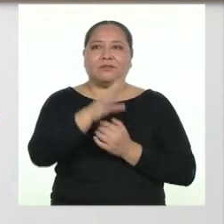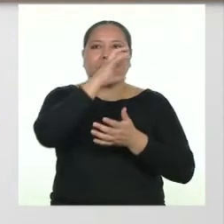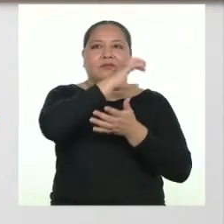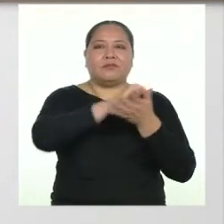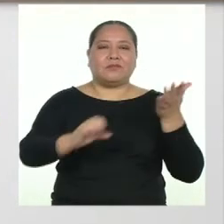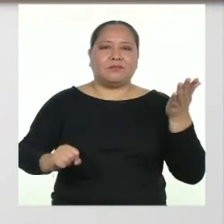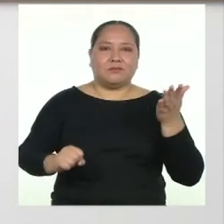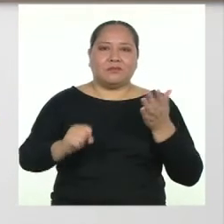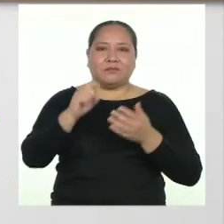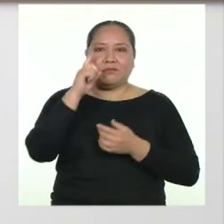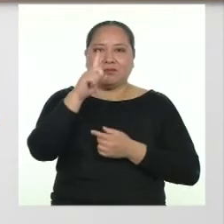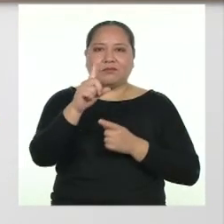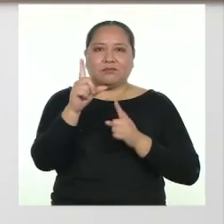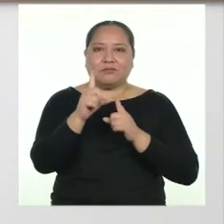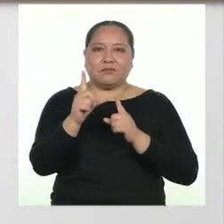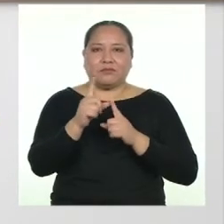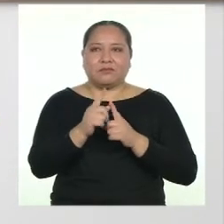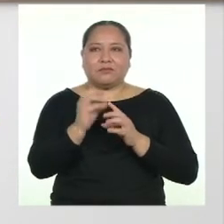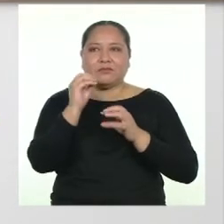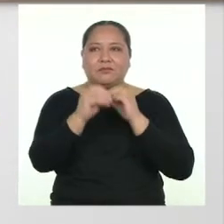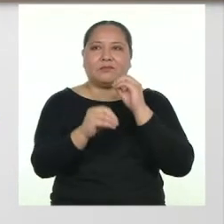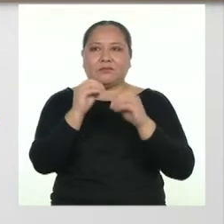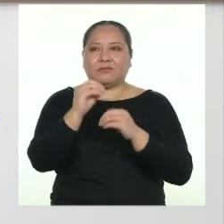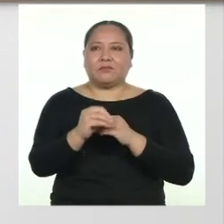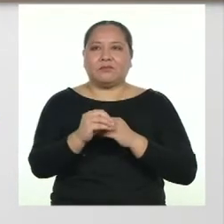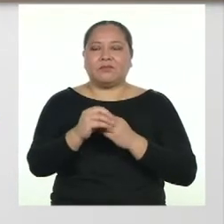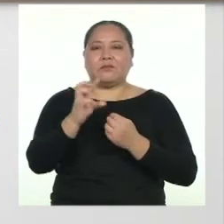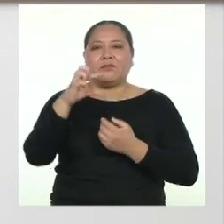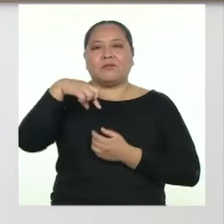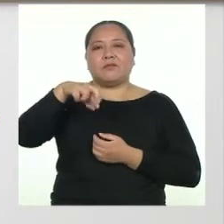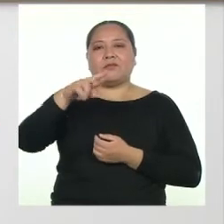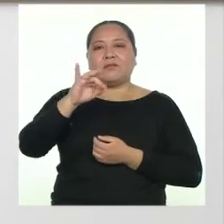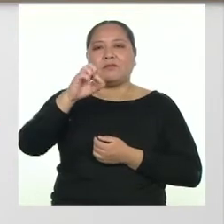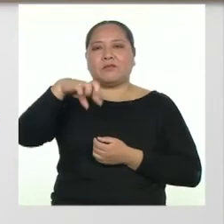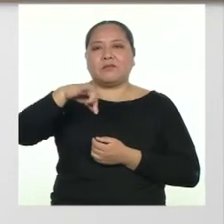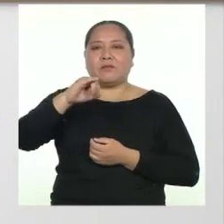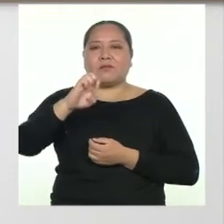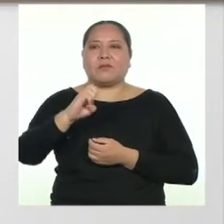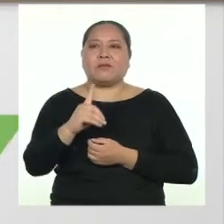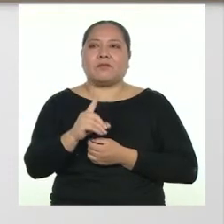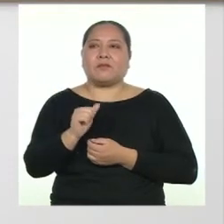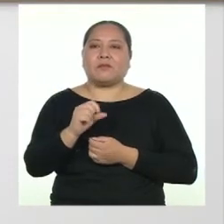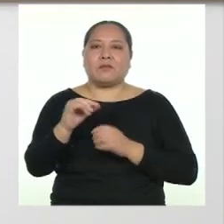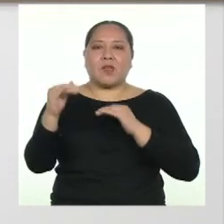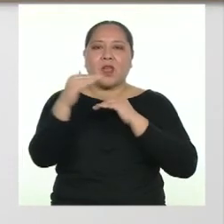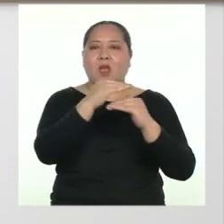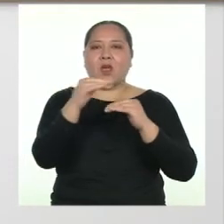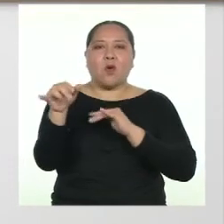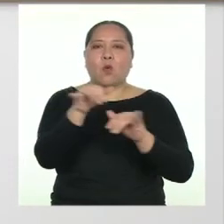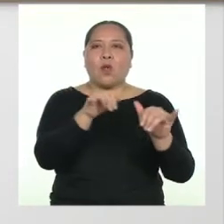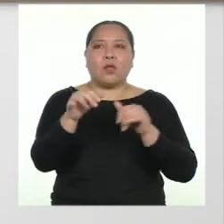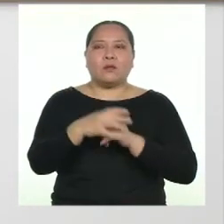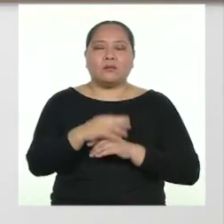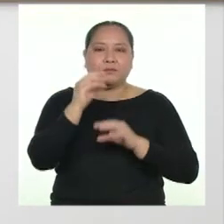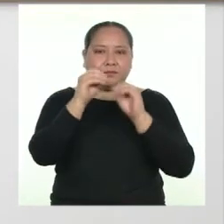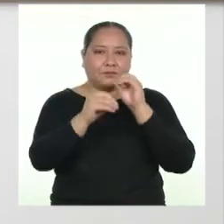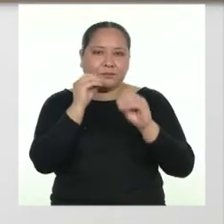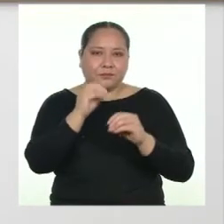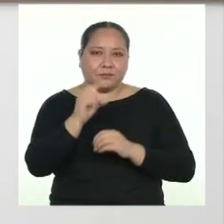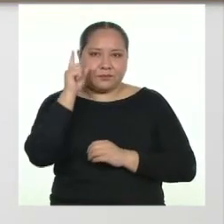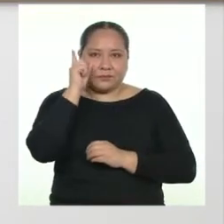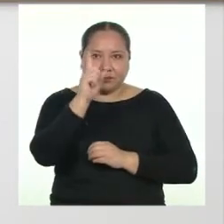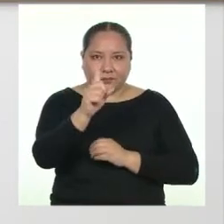eliminar una variable aplicando la propiedad transitiva de la igualdad. Así logramos expresar en